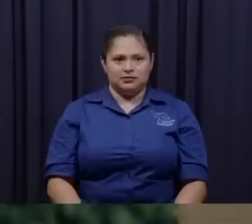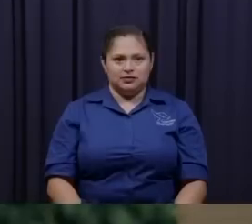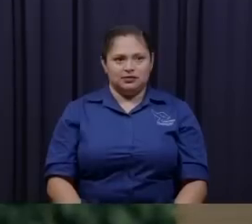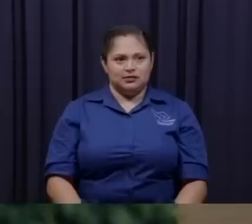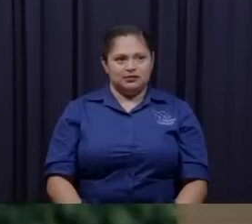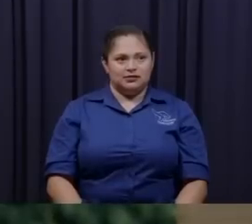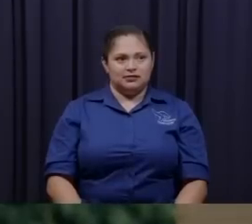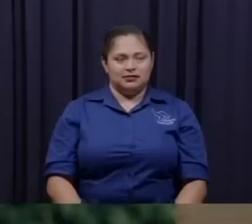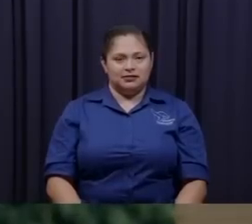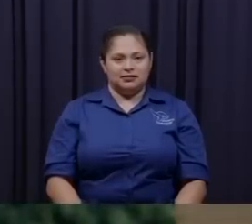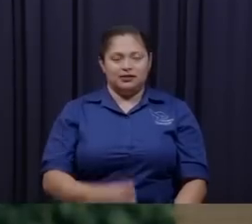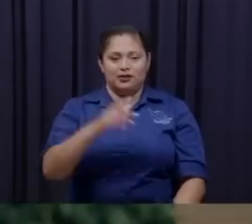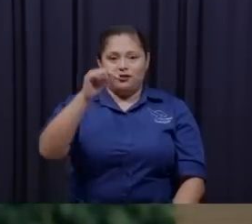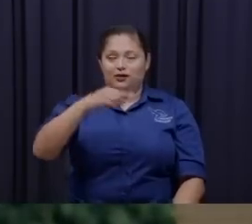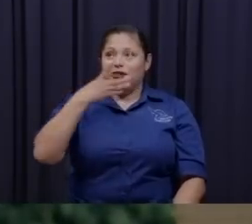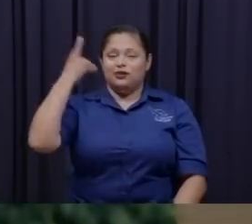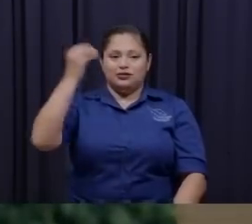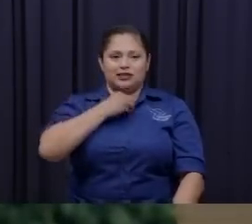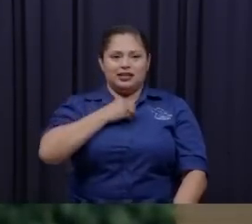Hoy Dios te quiere bendecir.